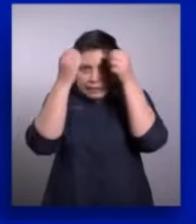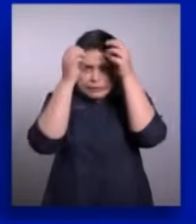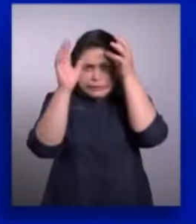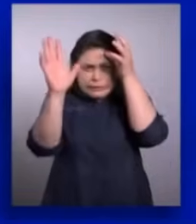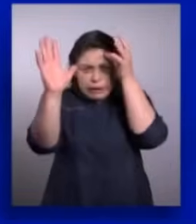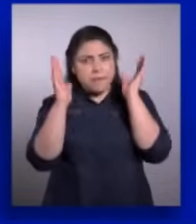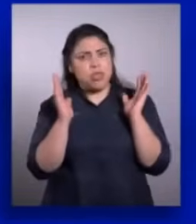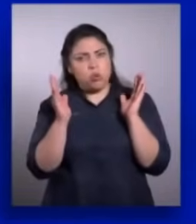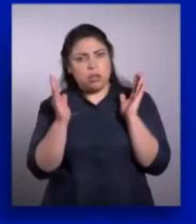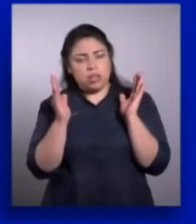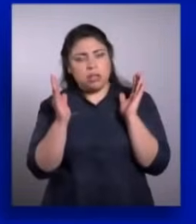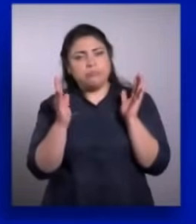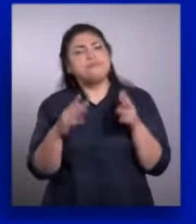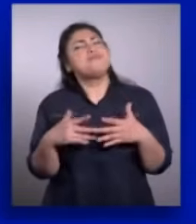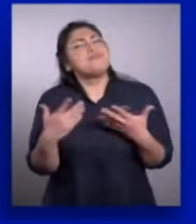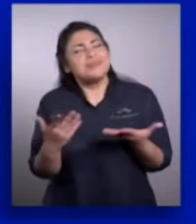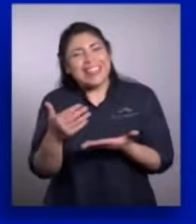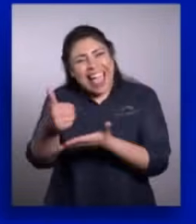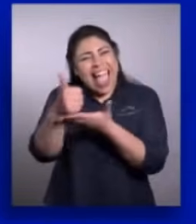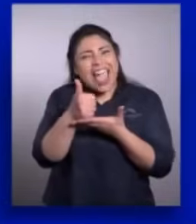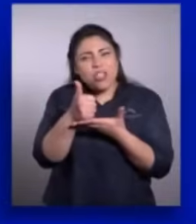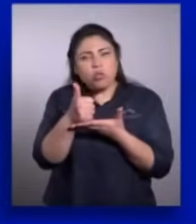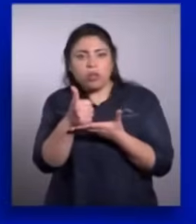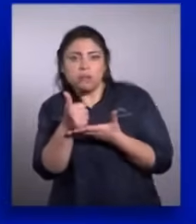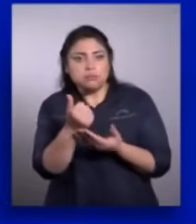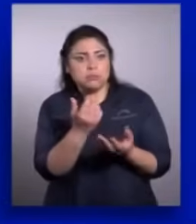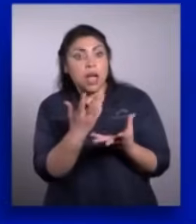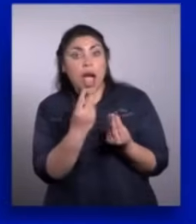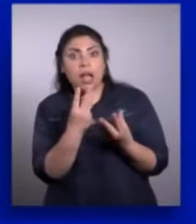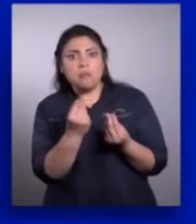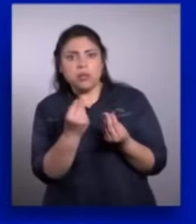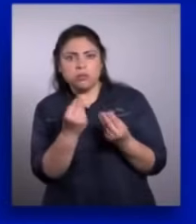La prudencia ayuda a combatir temores,